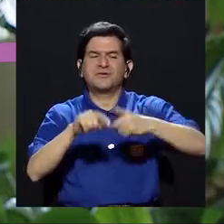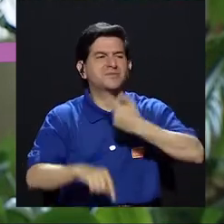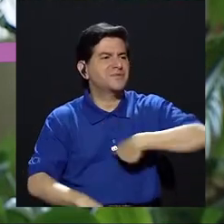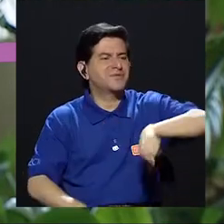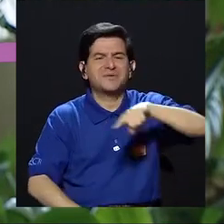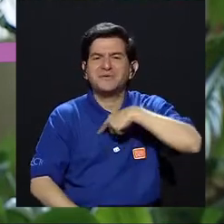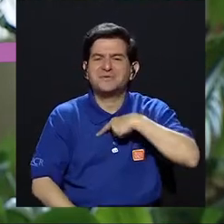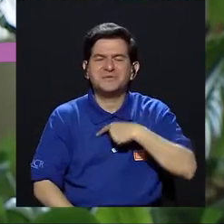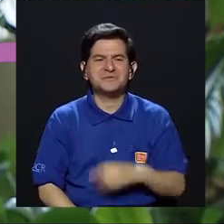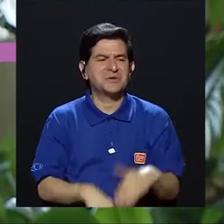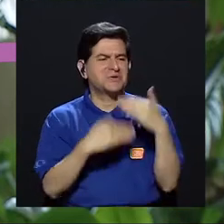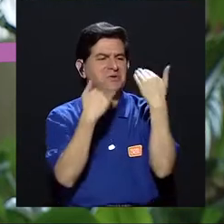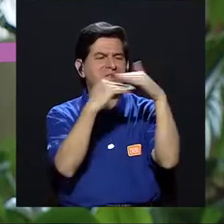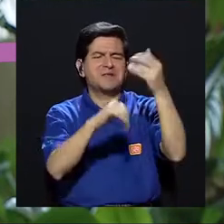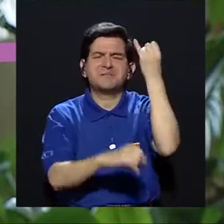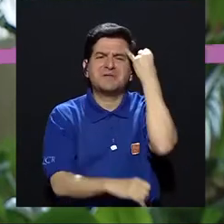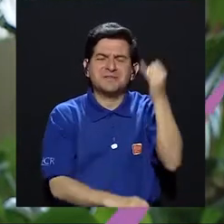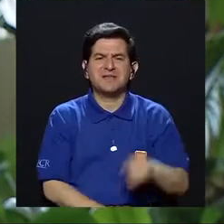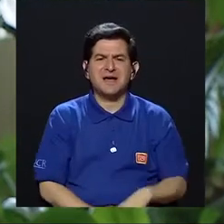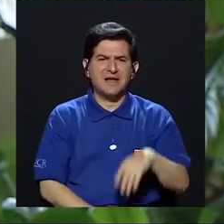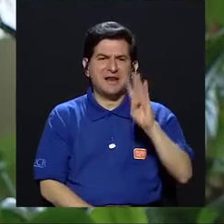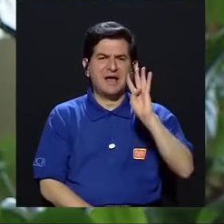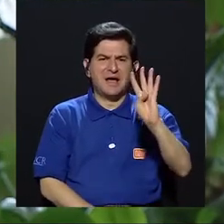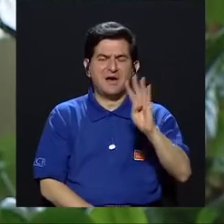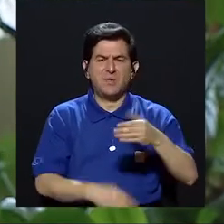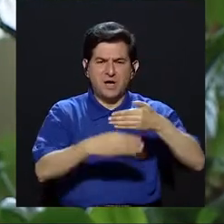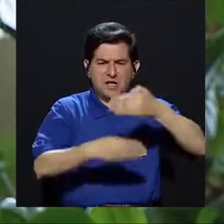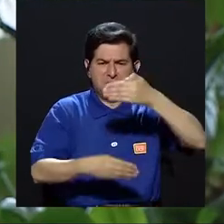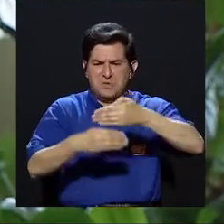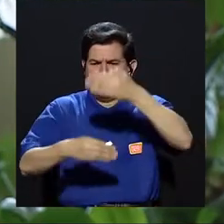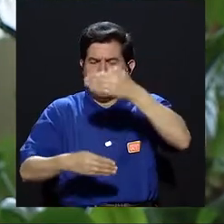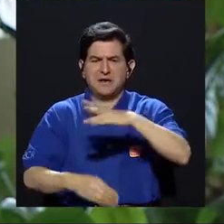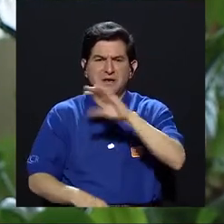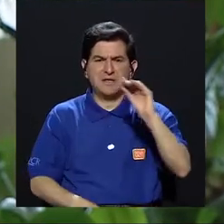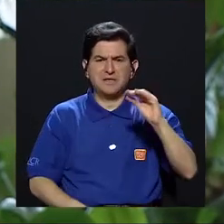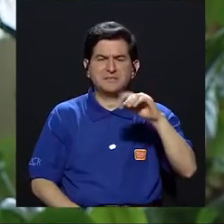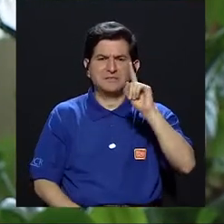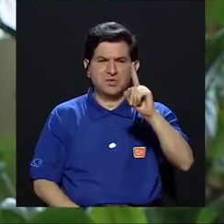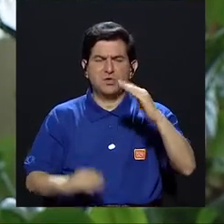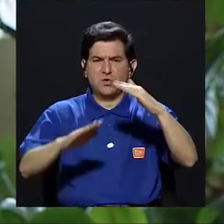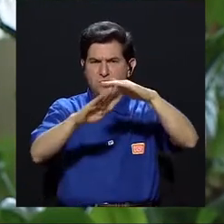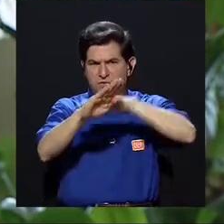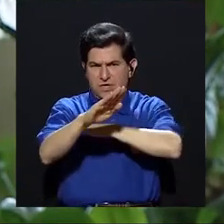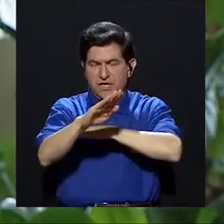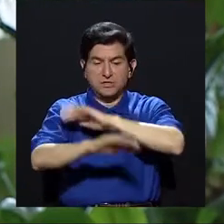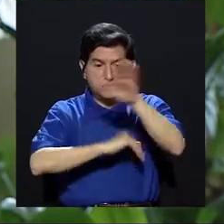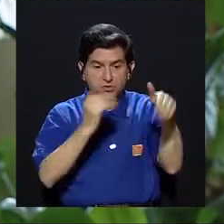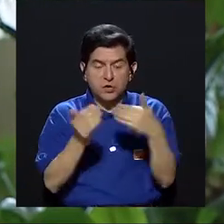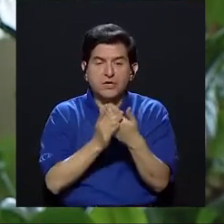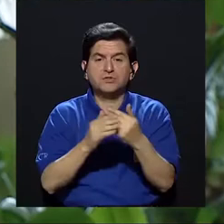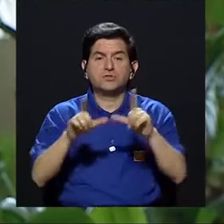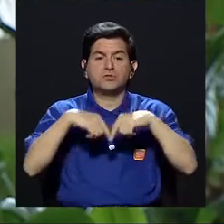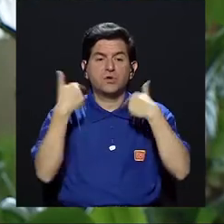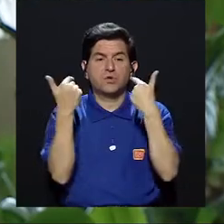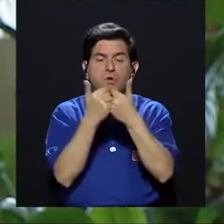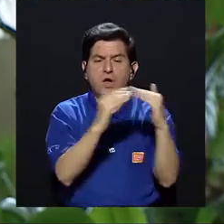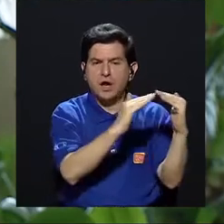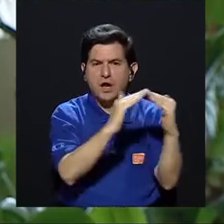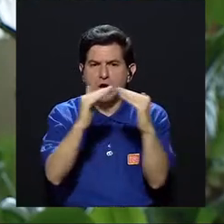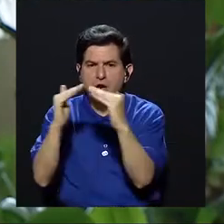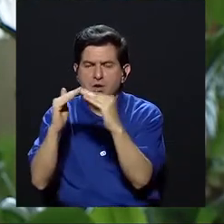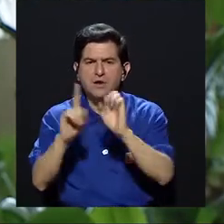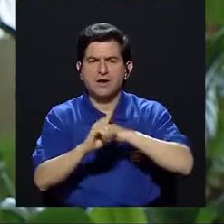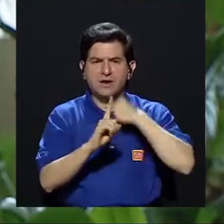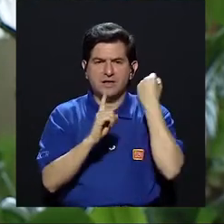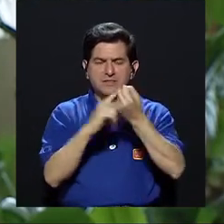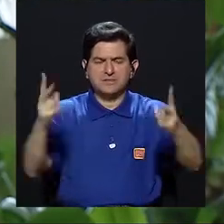podemos reducir el concepto a cuatro paredes y un techo, sino es todo el conjunto habitacional que le